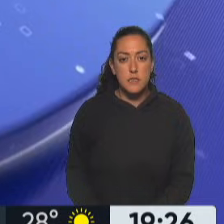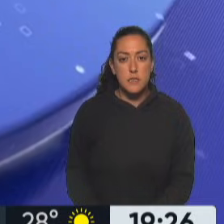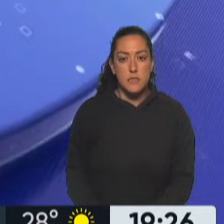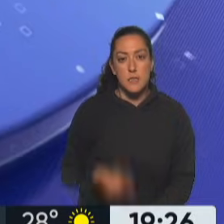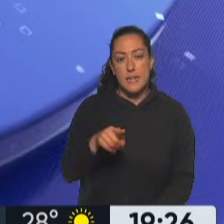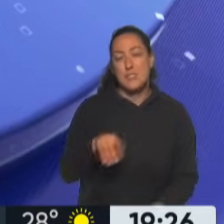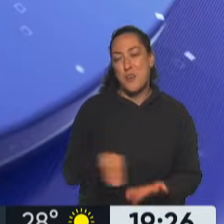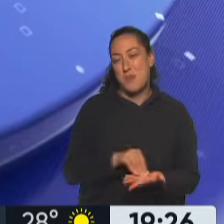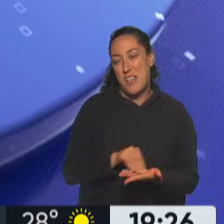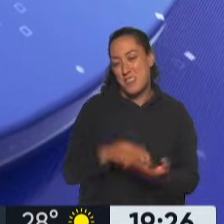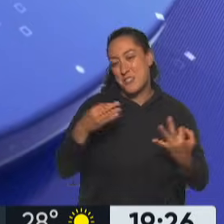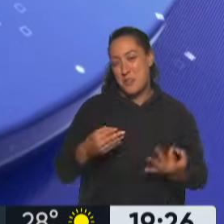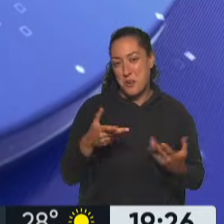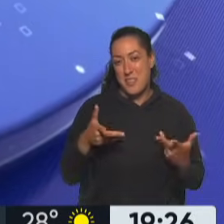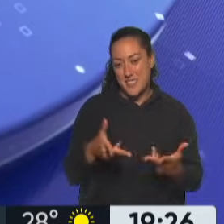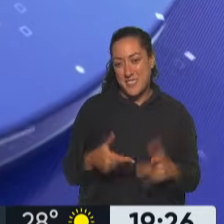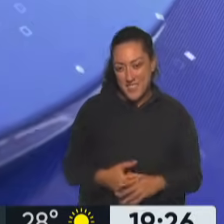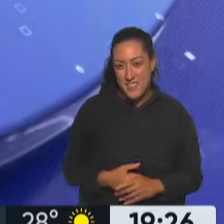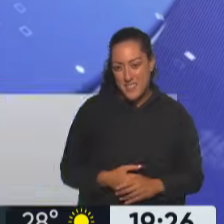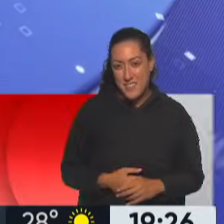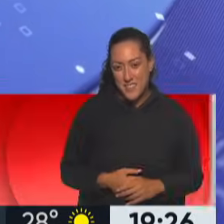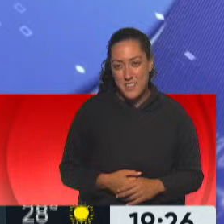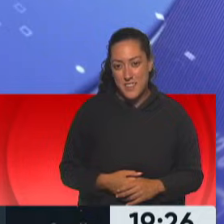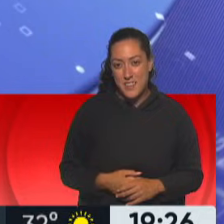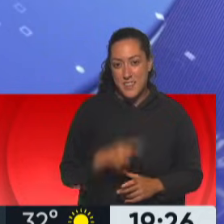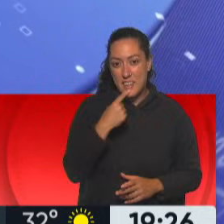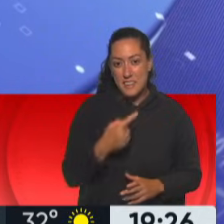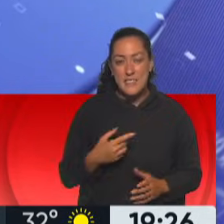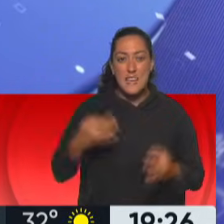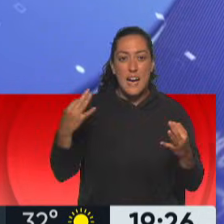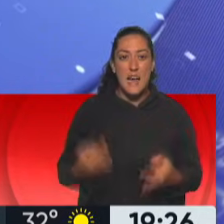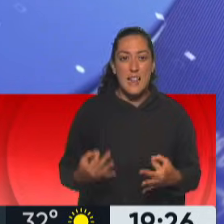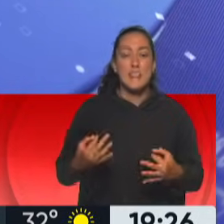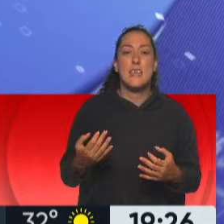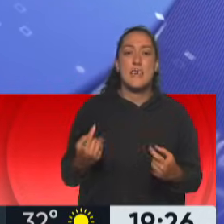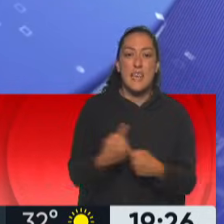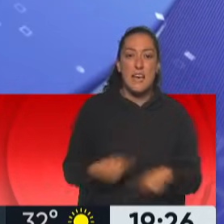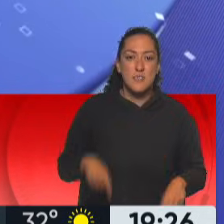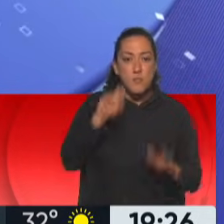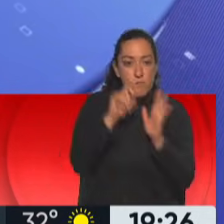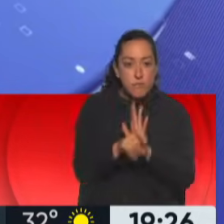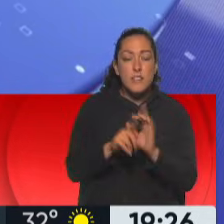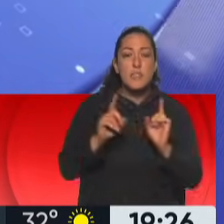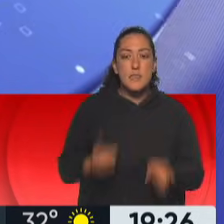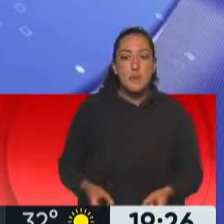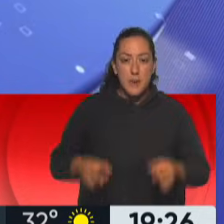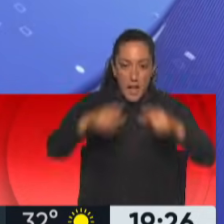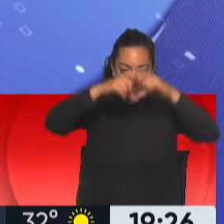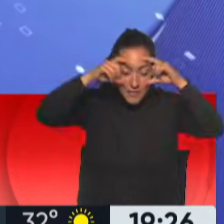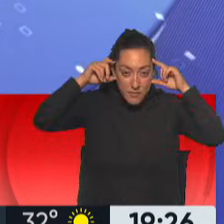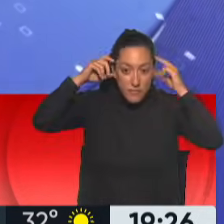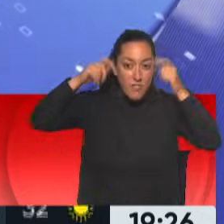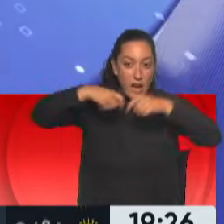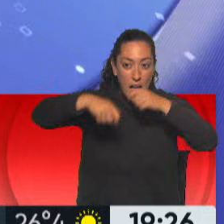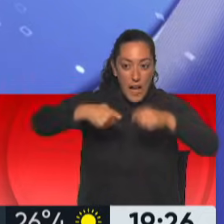su abogado defensor, sí, ¿no? Claro. Y recién... Va a decir, me violaron todas las garantías. De hecho, me pusieron antifaz, me pusieron lo